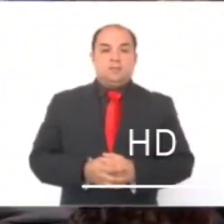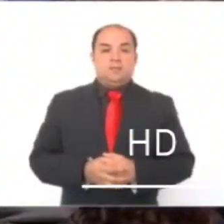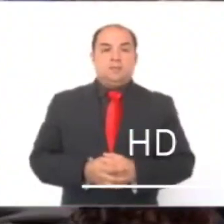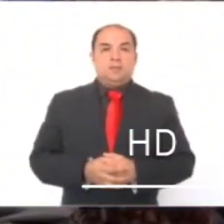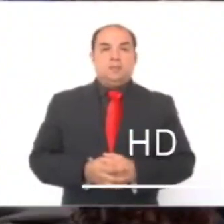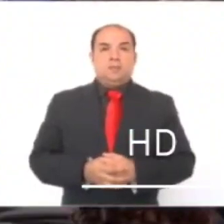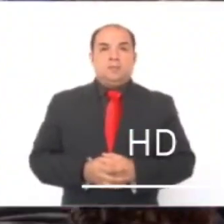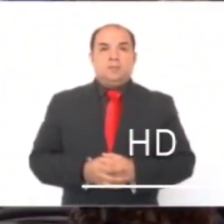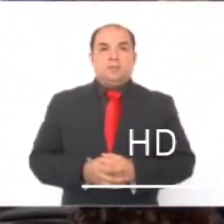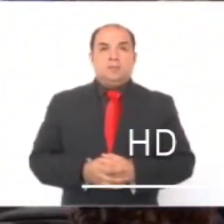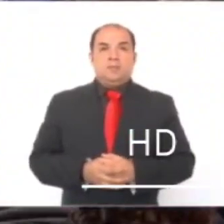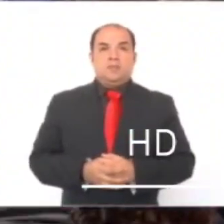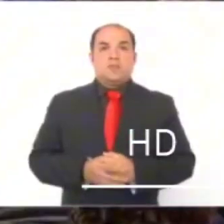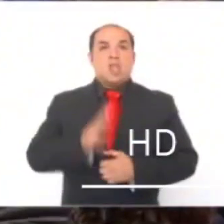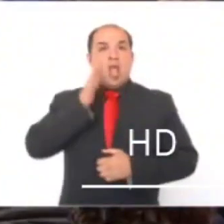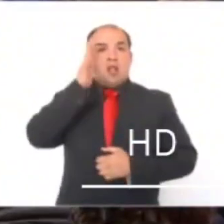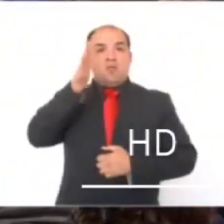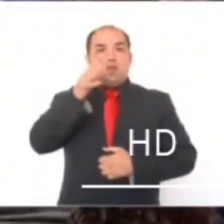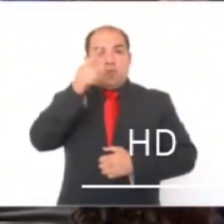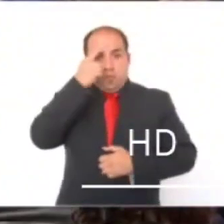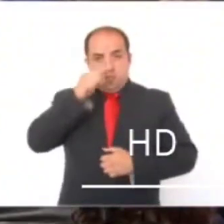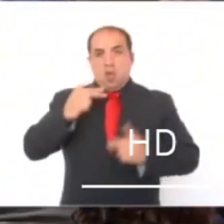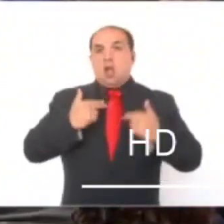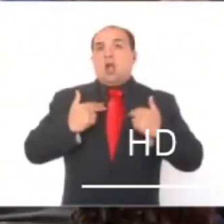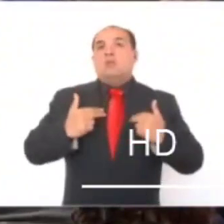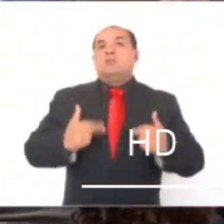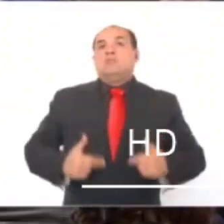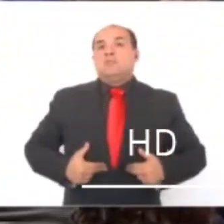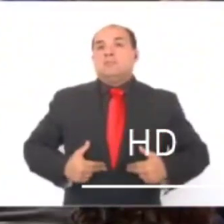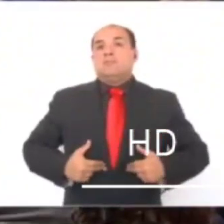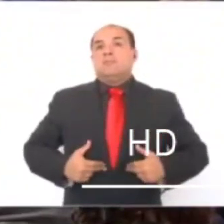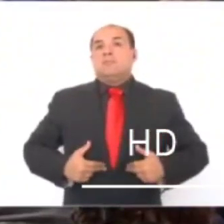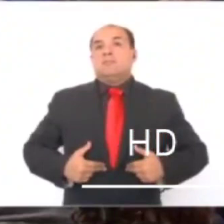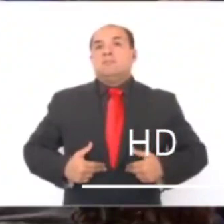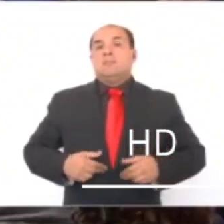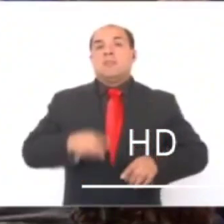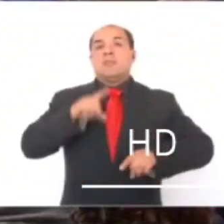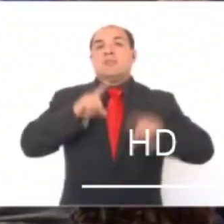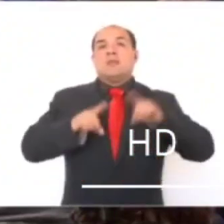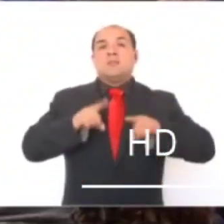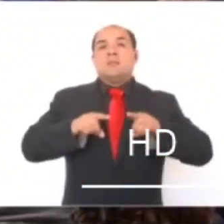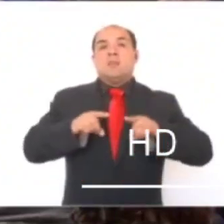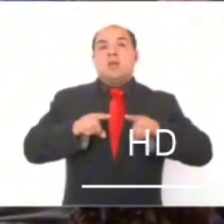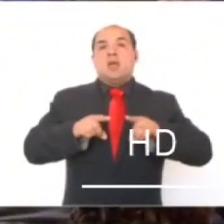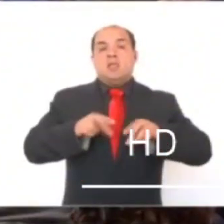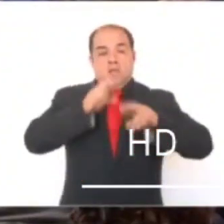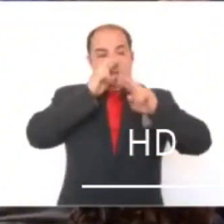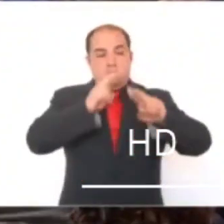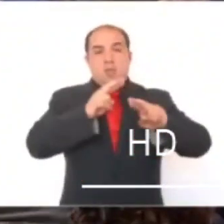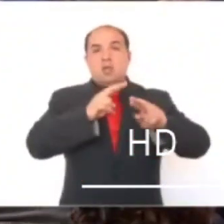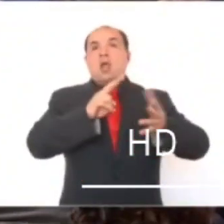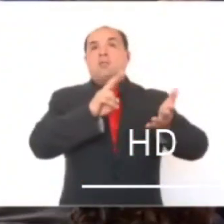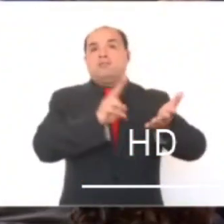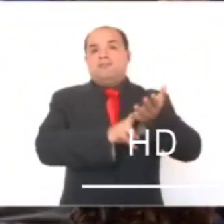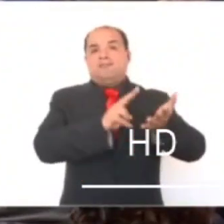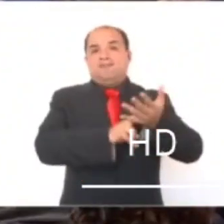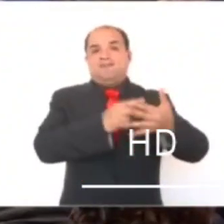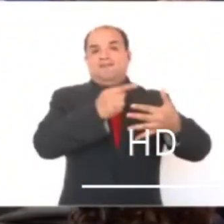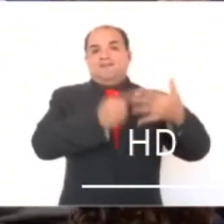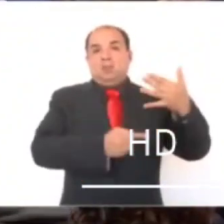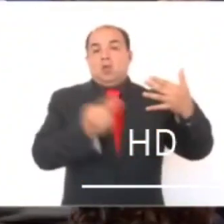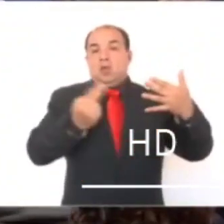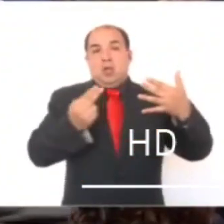El destino de la humanidad depende del ejercicio de nuestros valores. No